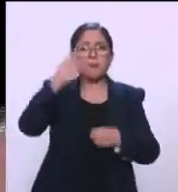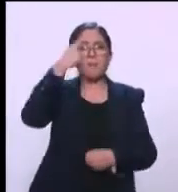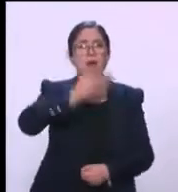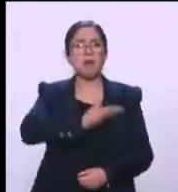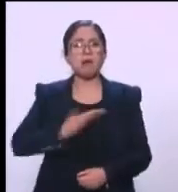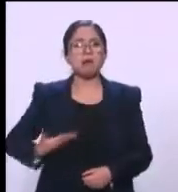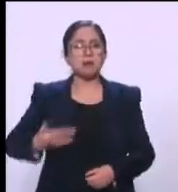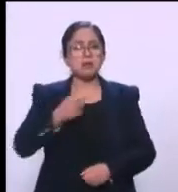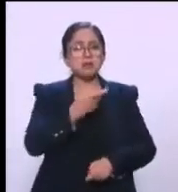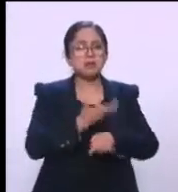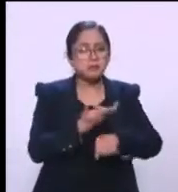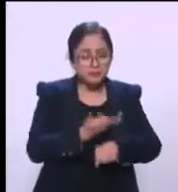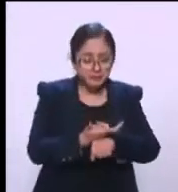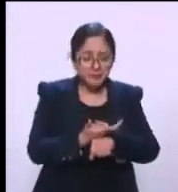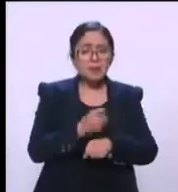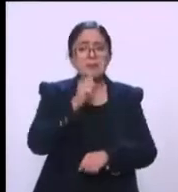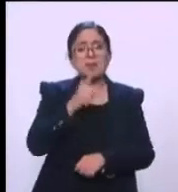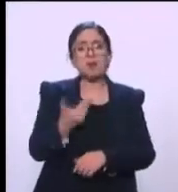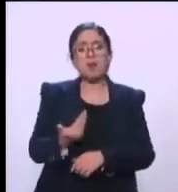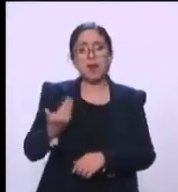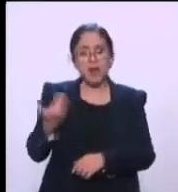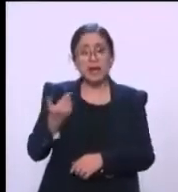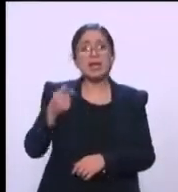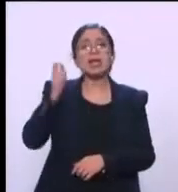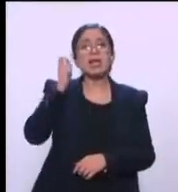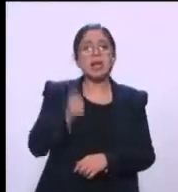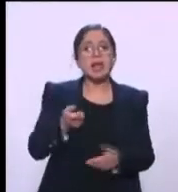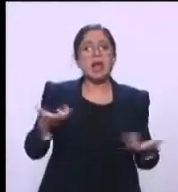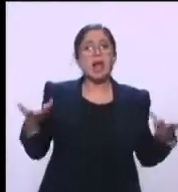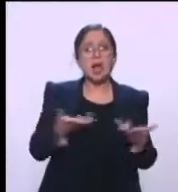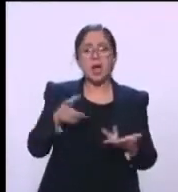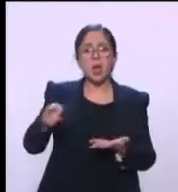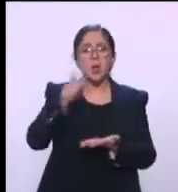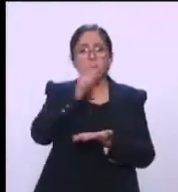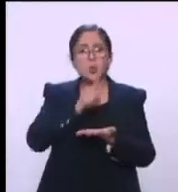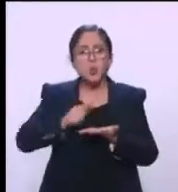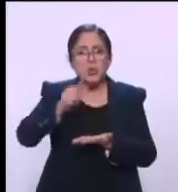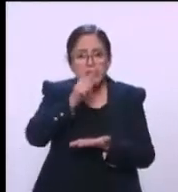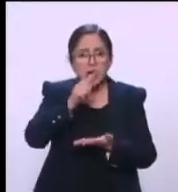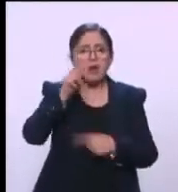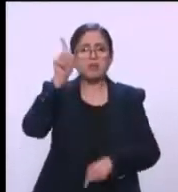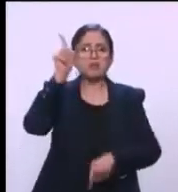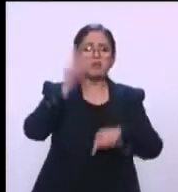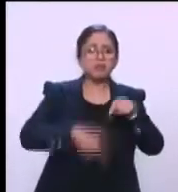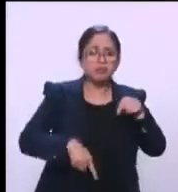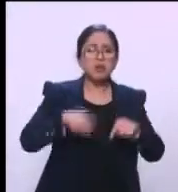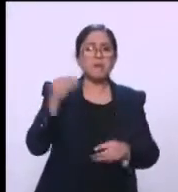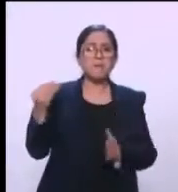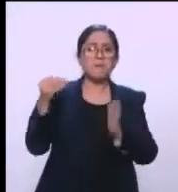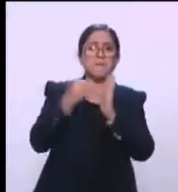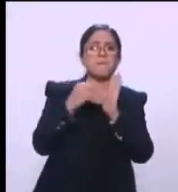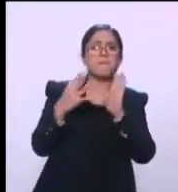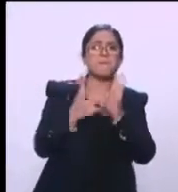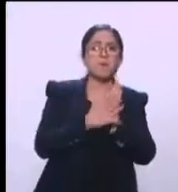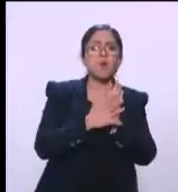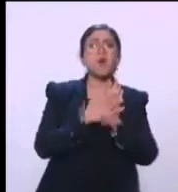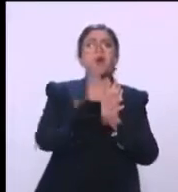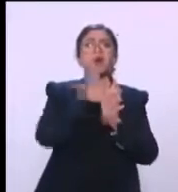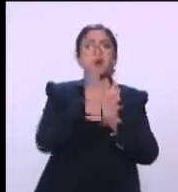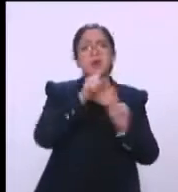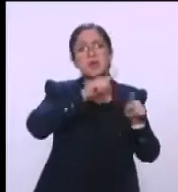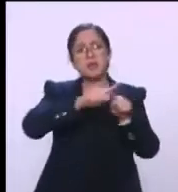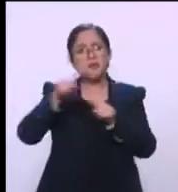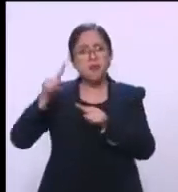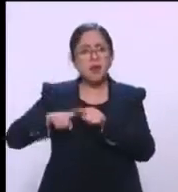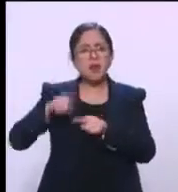desde la previa a la elección. Y Twitter le censuró y le puso un comentario, una etiqueta que decía: alguna parte o todo el